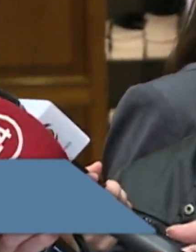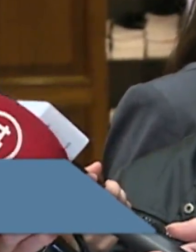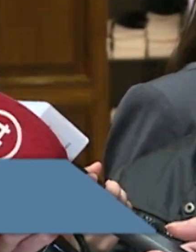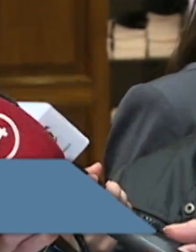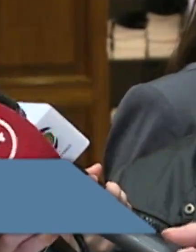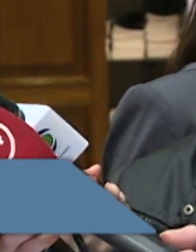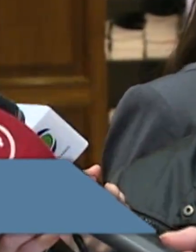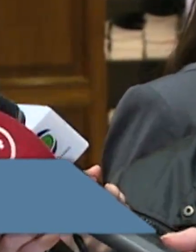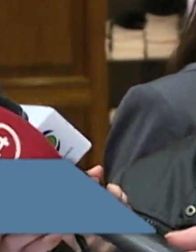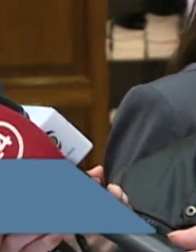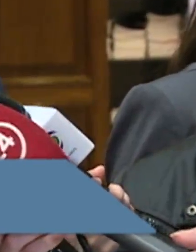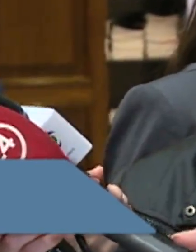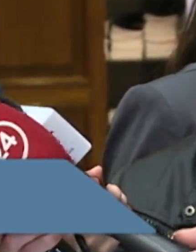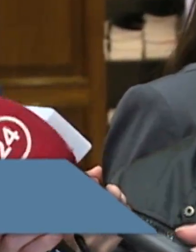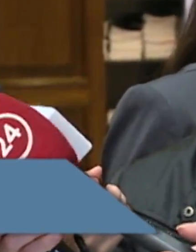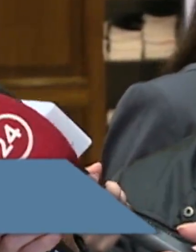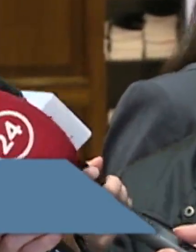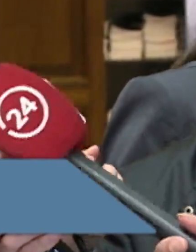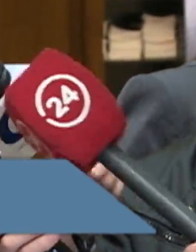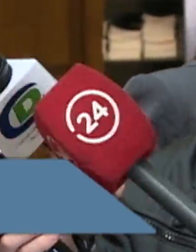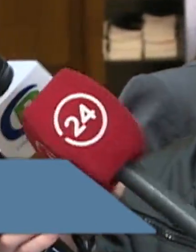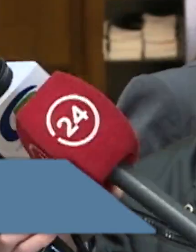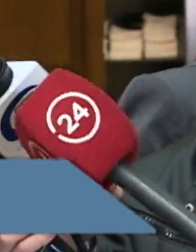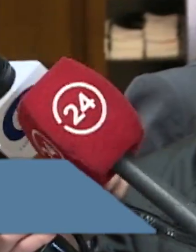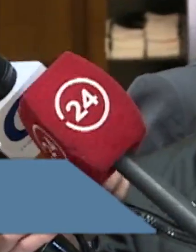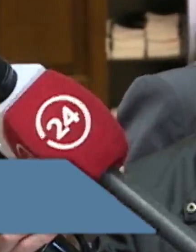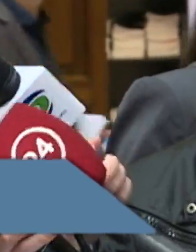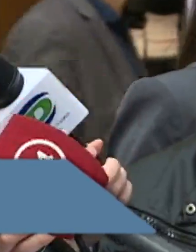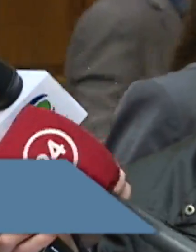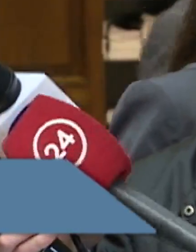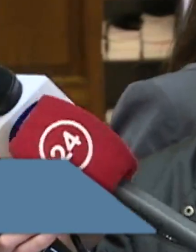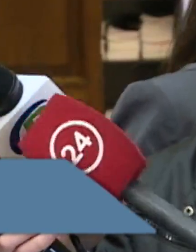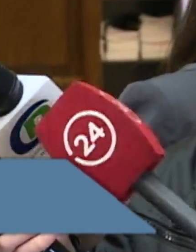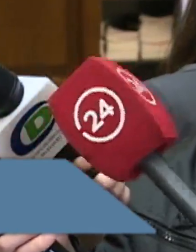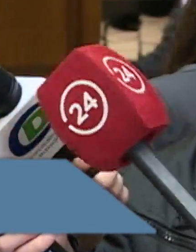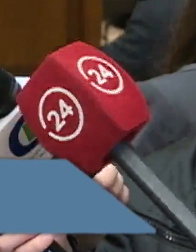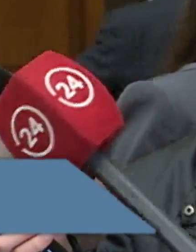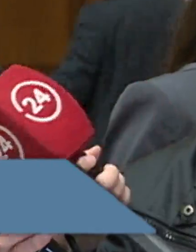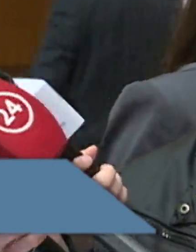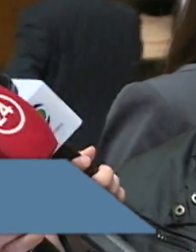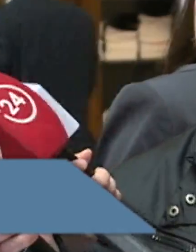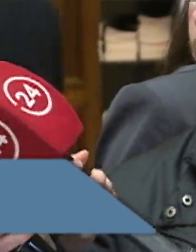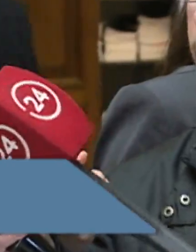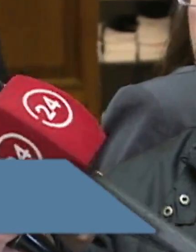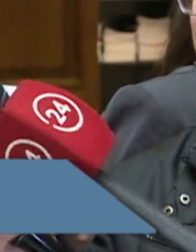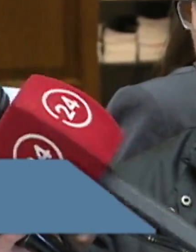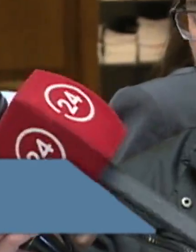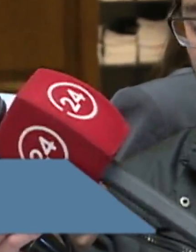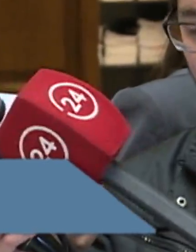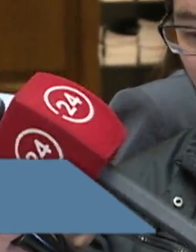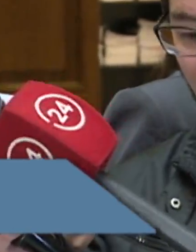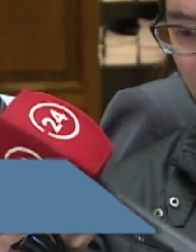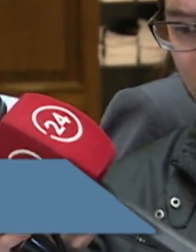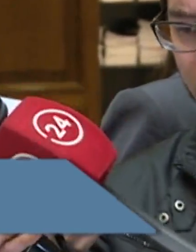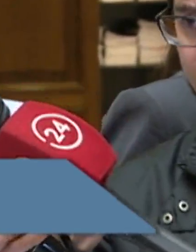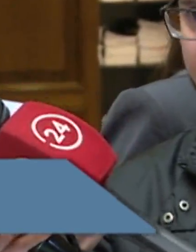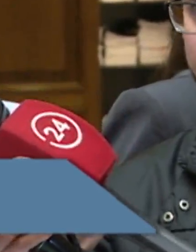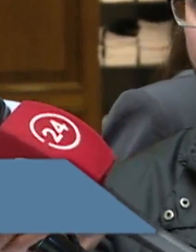y lo que hace este proyecto es simplificar significativamente toda la parte impositiva hay una